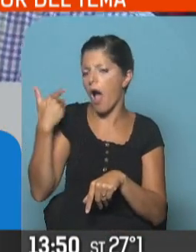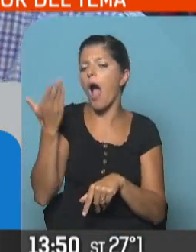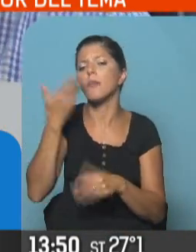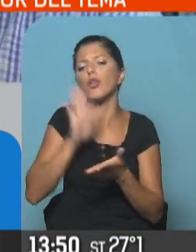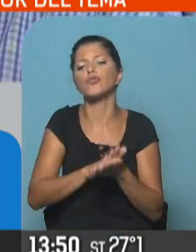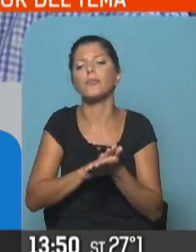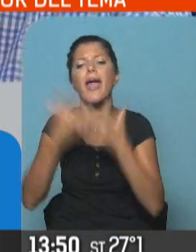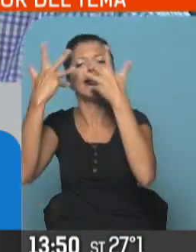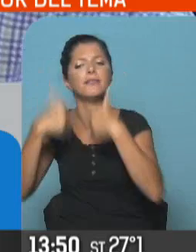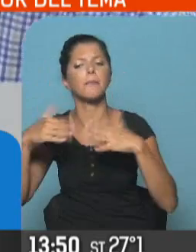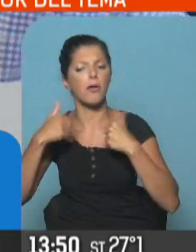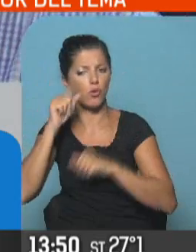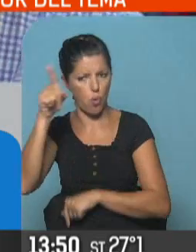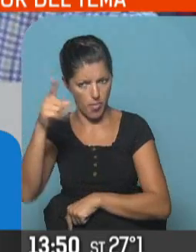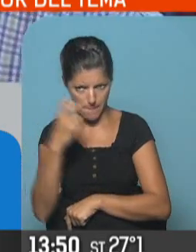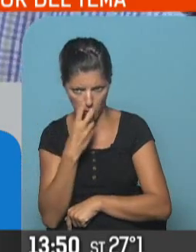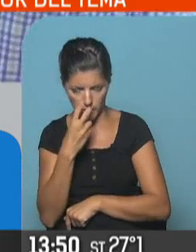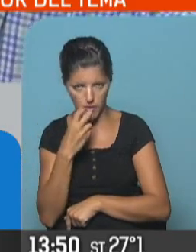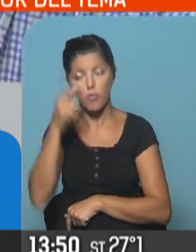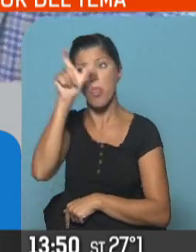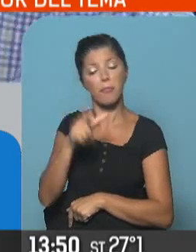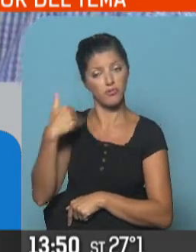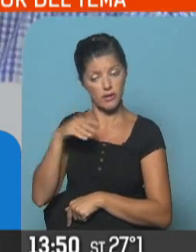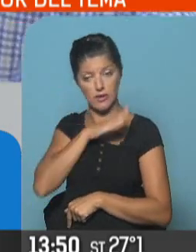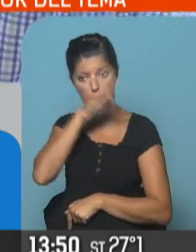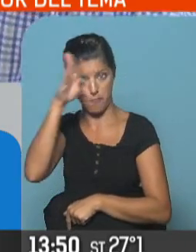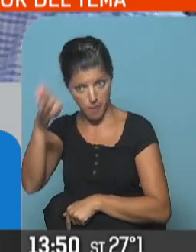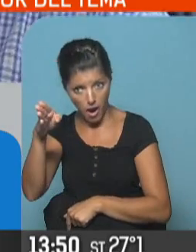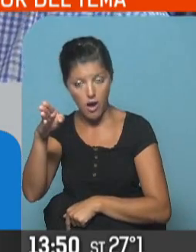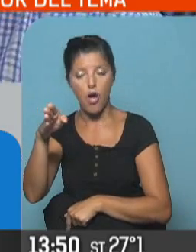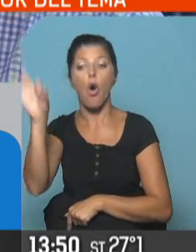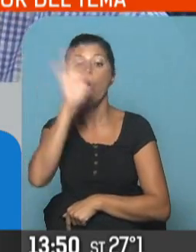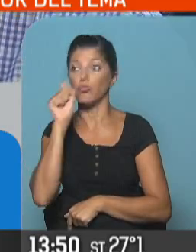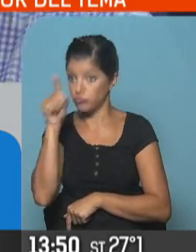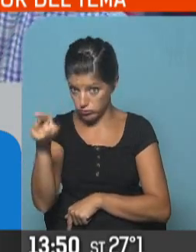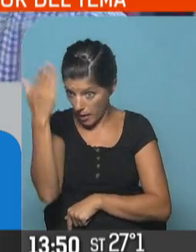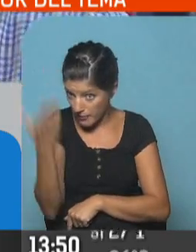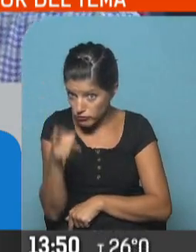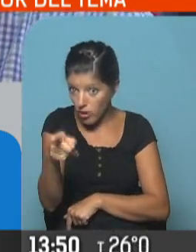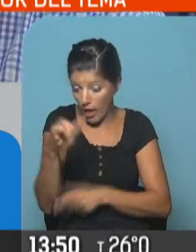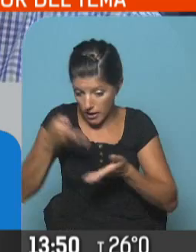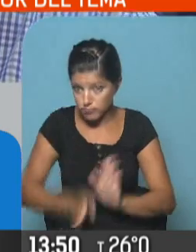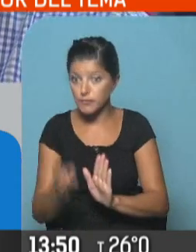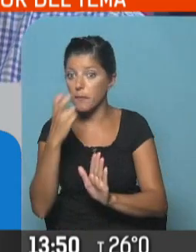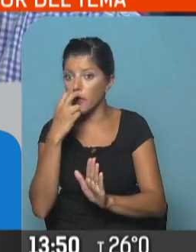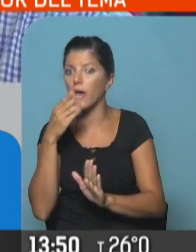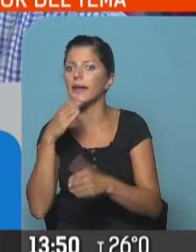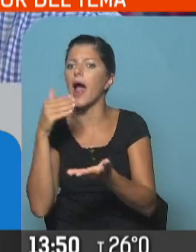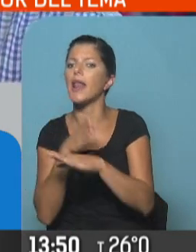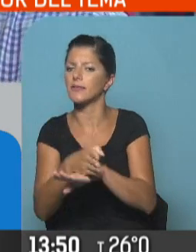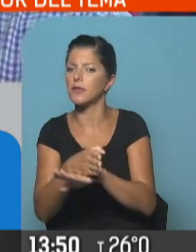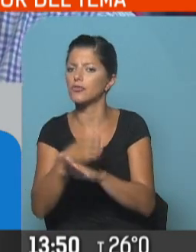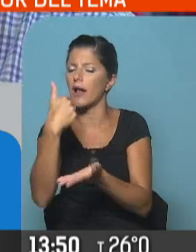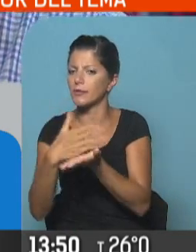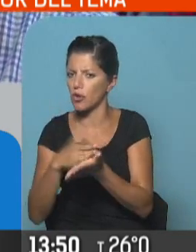salud de Bolivia, si se le cobra efectivamente a los bolivianos que se atienden en el sistema de salud público. ¿Cómo es